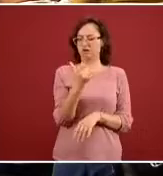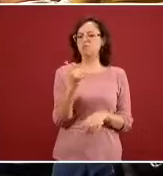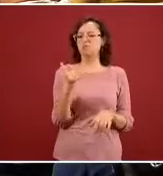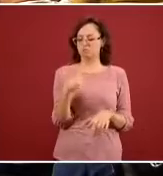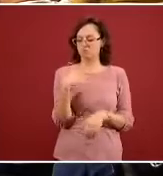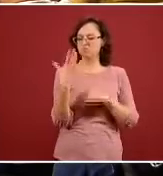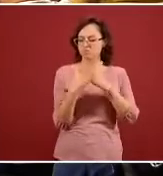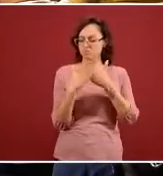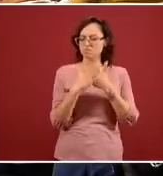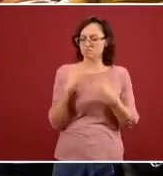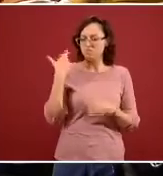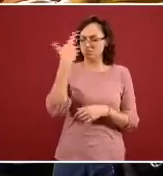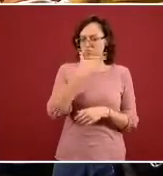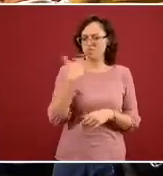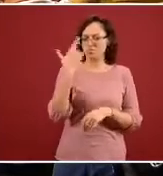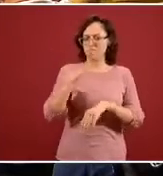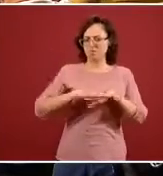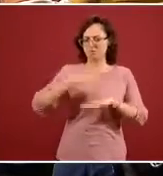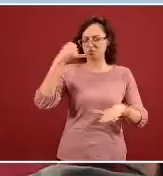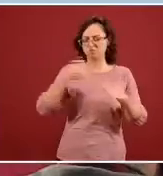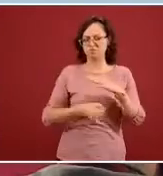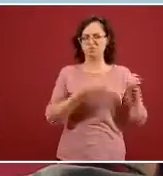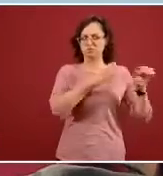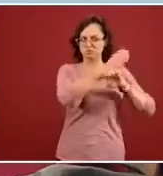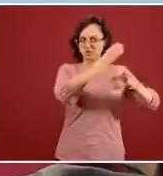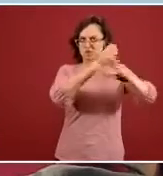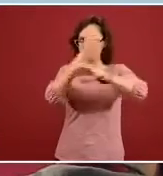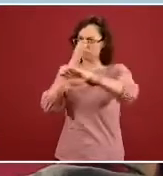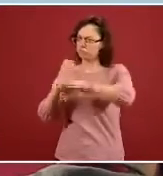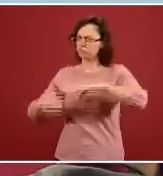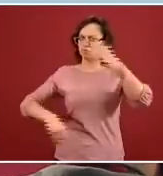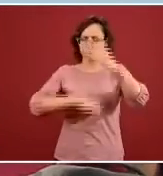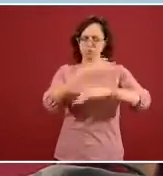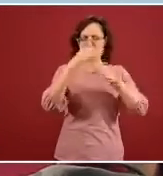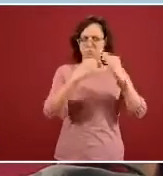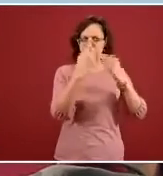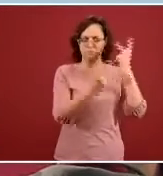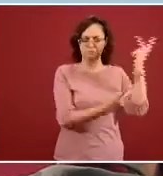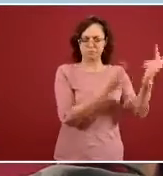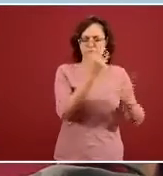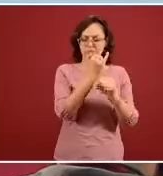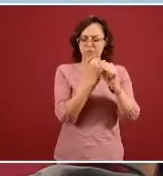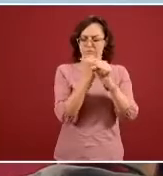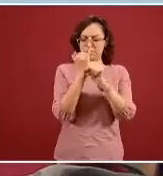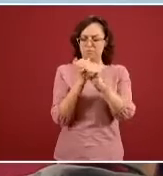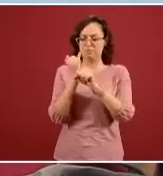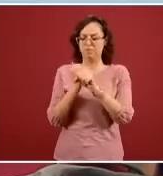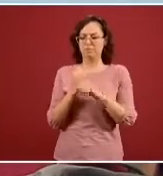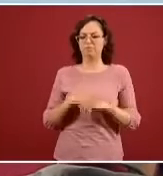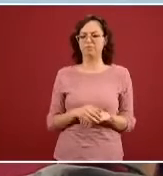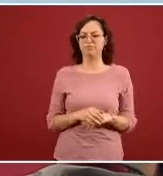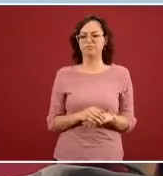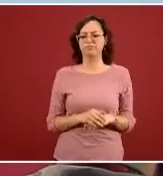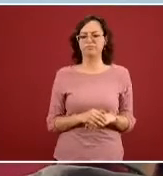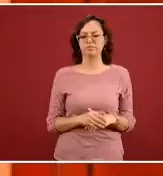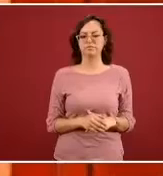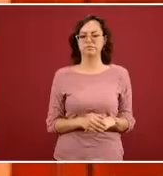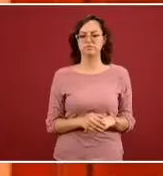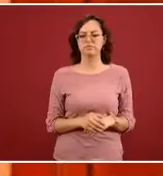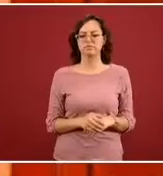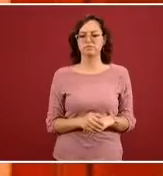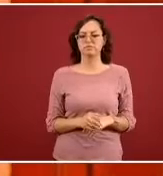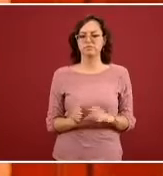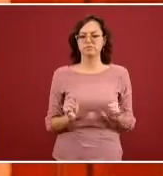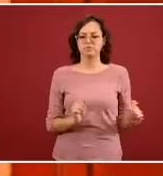revisando esa situación con las entidades federativas, con todas, pero la usé como ejemplo la primera o la segunda. La